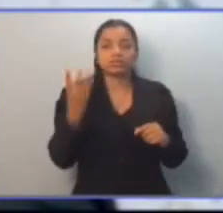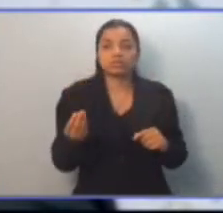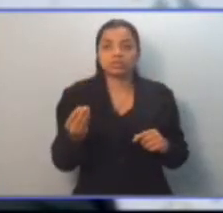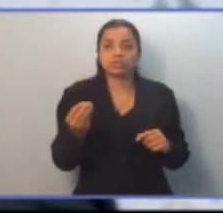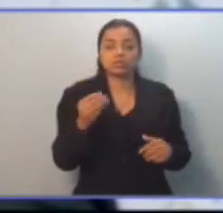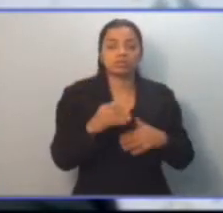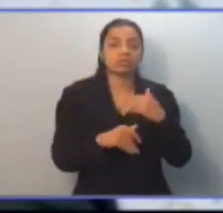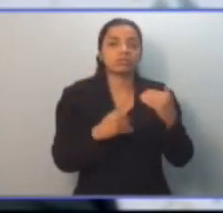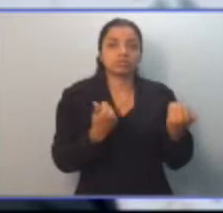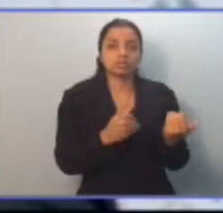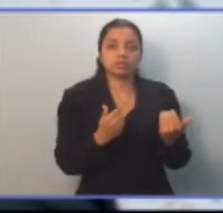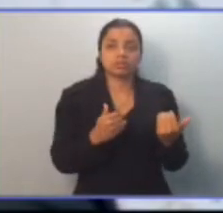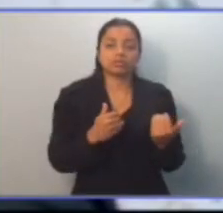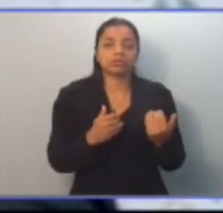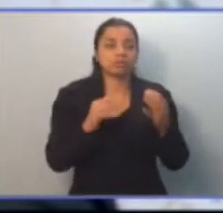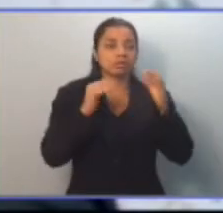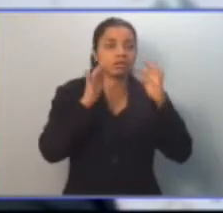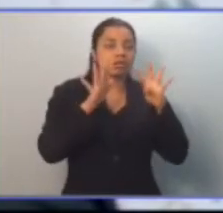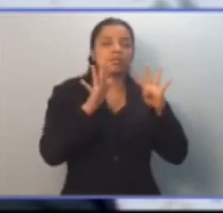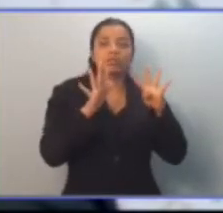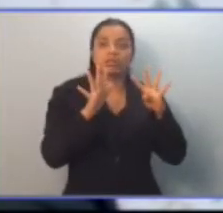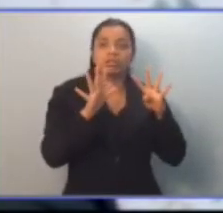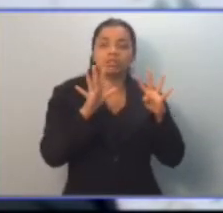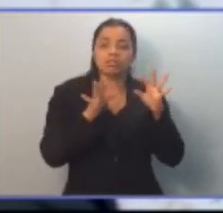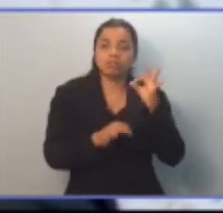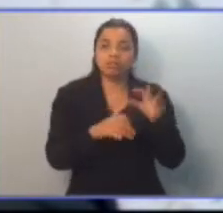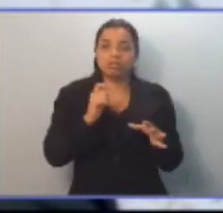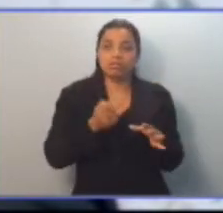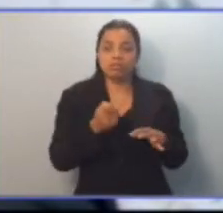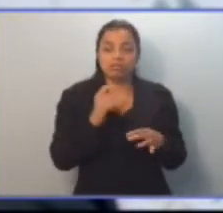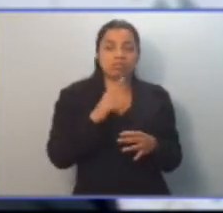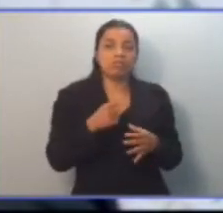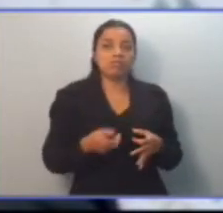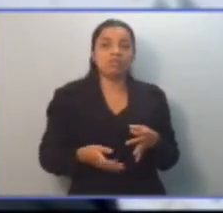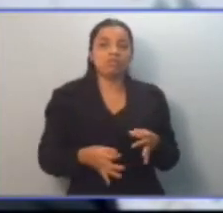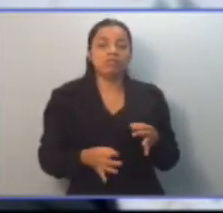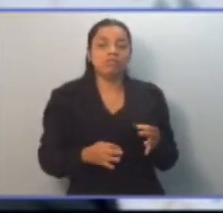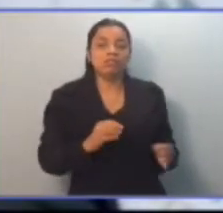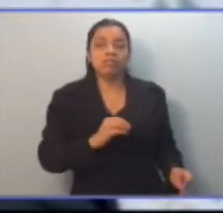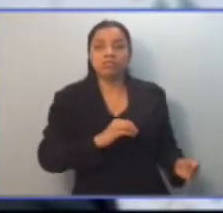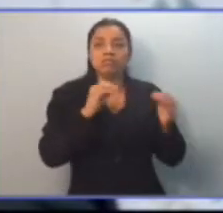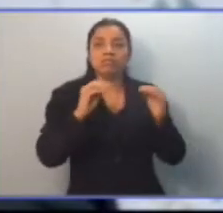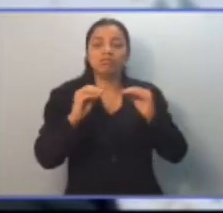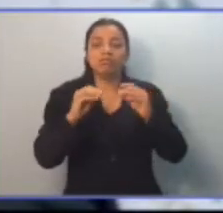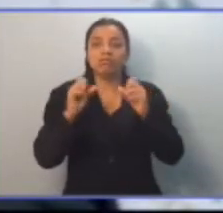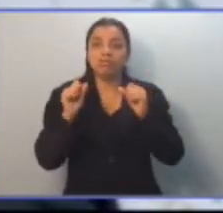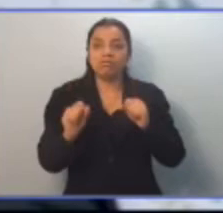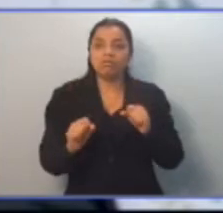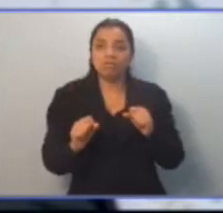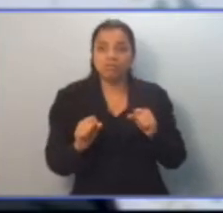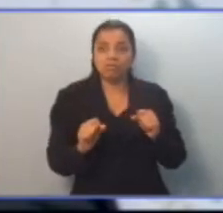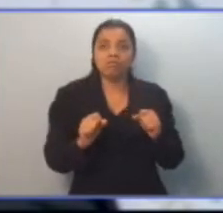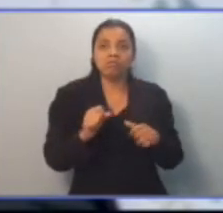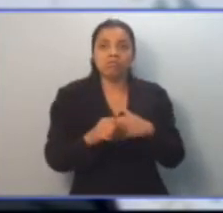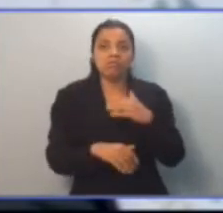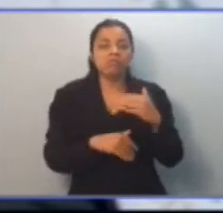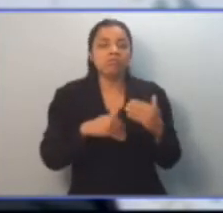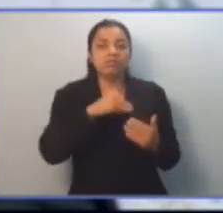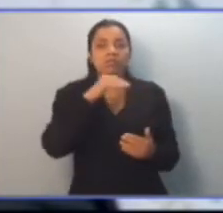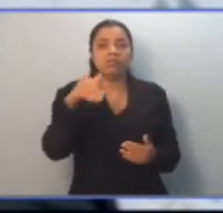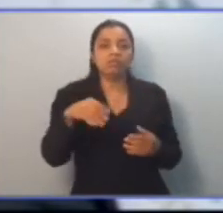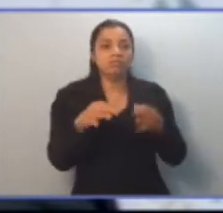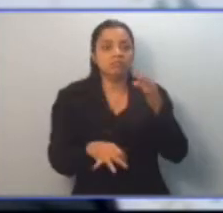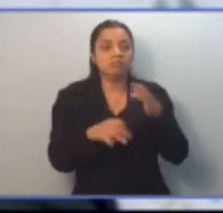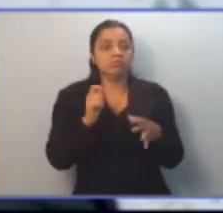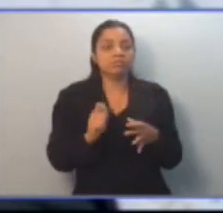de los 9 juzgados que quedan restantes y de esa manera pasar ya a formar parte del juzgado de